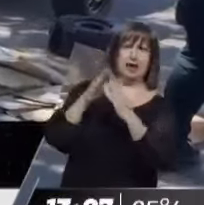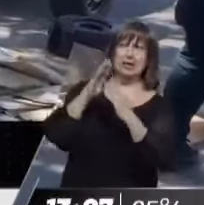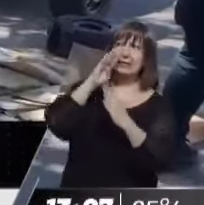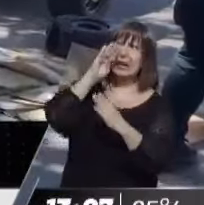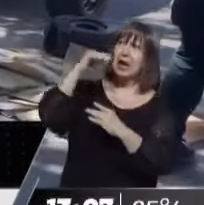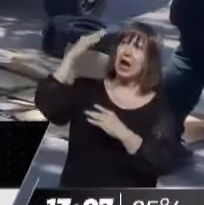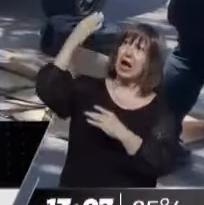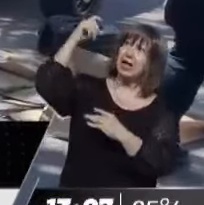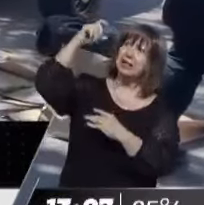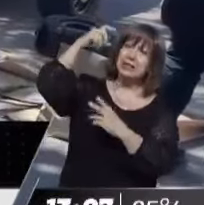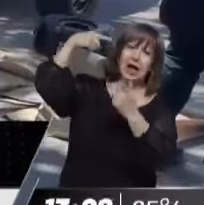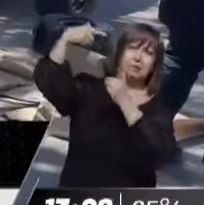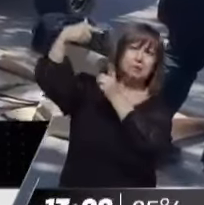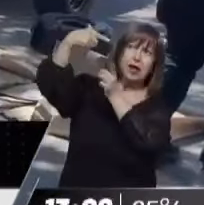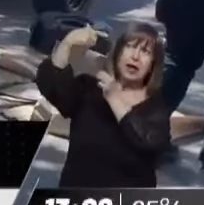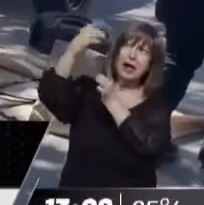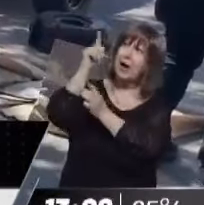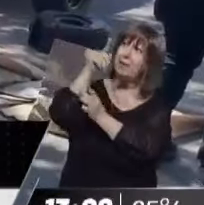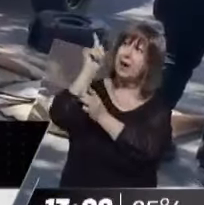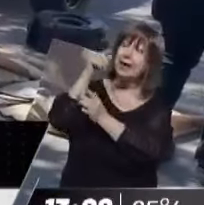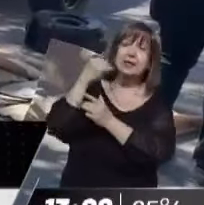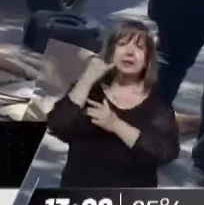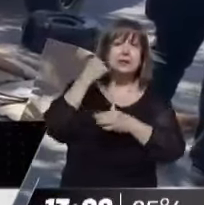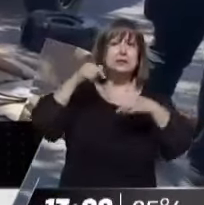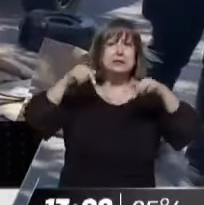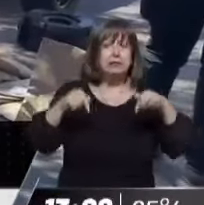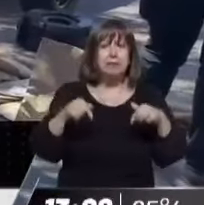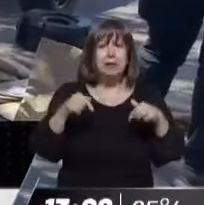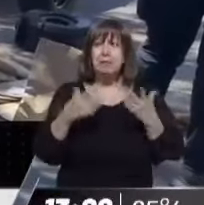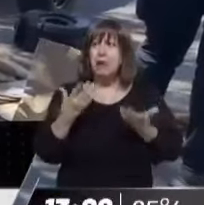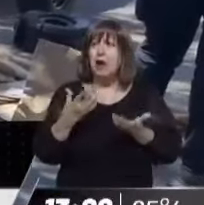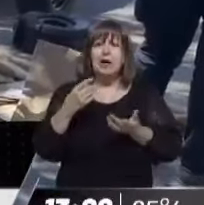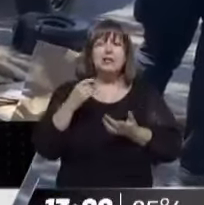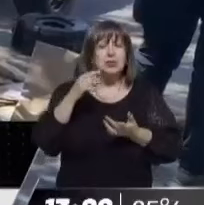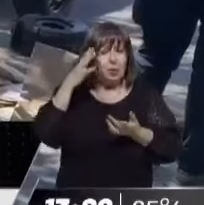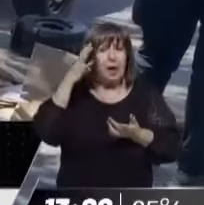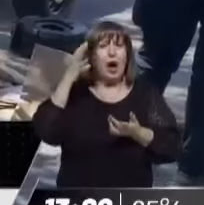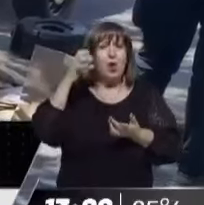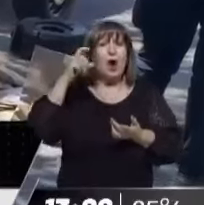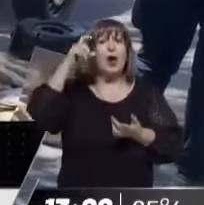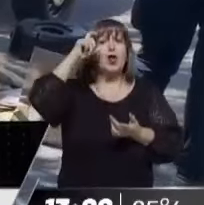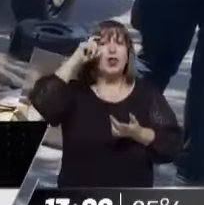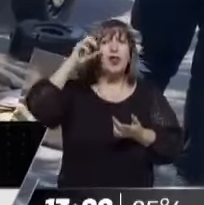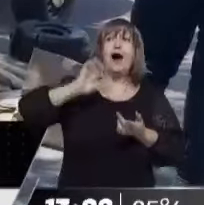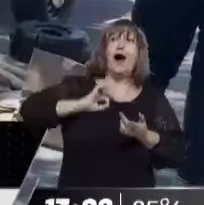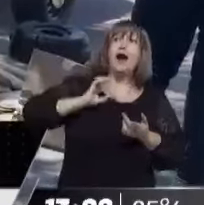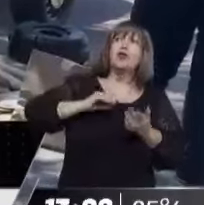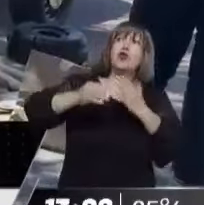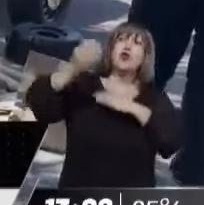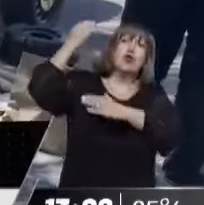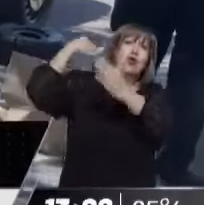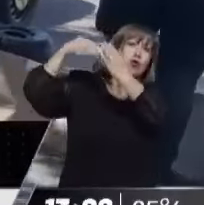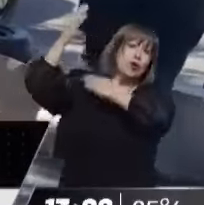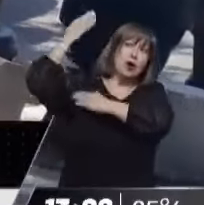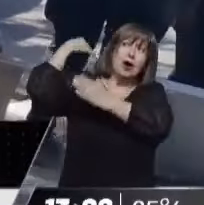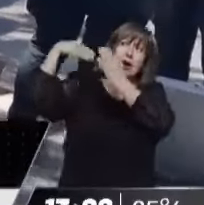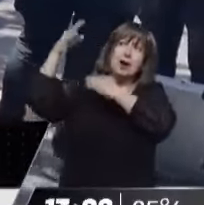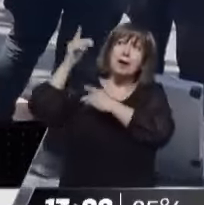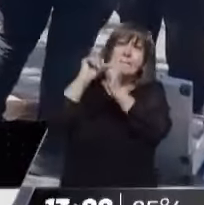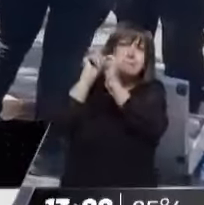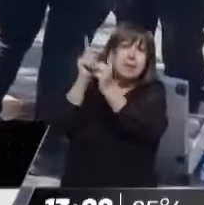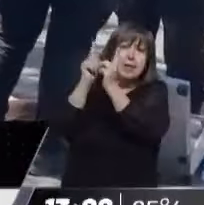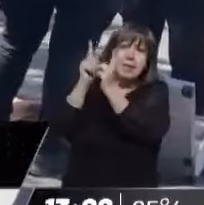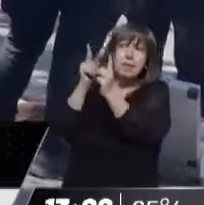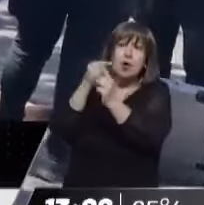casa cuando vinimos esa vez con Rulo, que justo hoy cuando llegamos acá dijimos, pero si este lugar lo vinimos a grabar, a hacer una nota hace tantos años que le